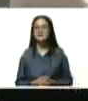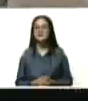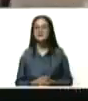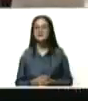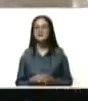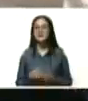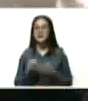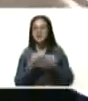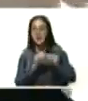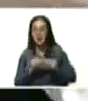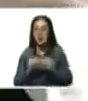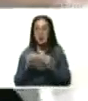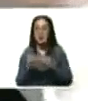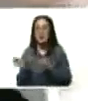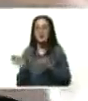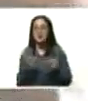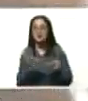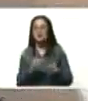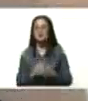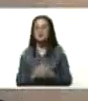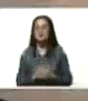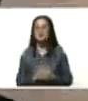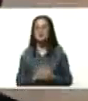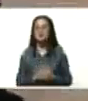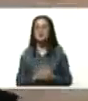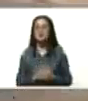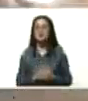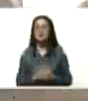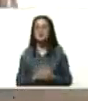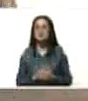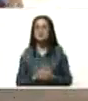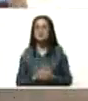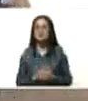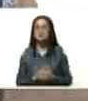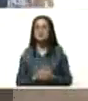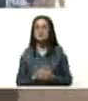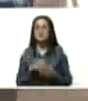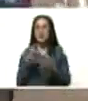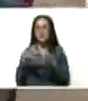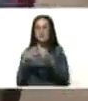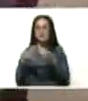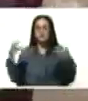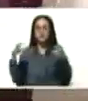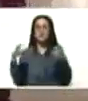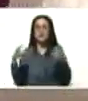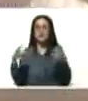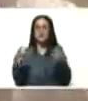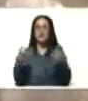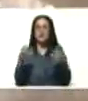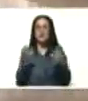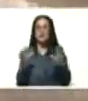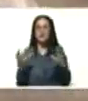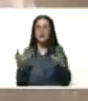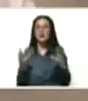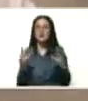ahí? Aquí estamos ahorita desacoplando este acoplador para una vez montar el acoplador